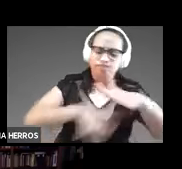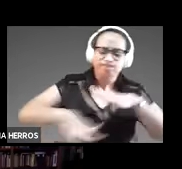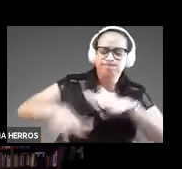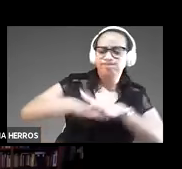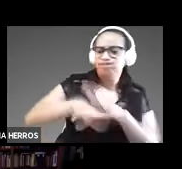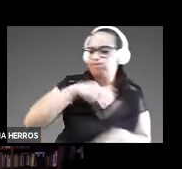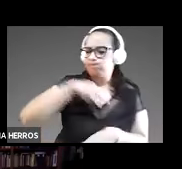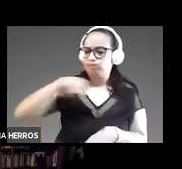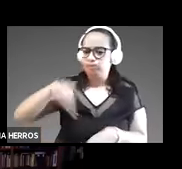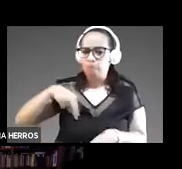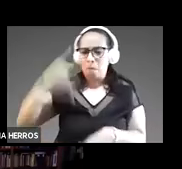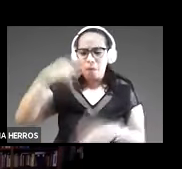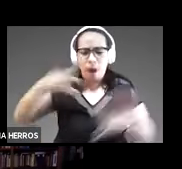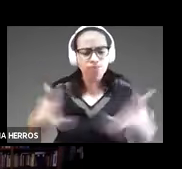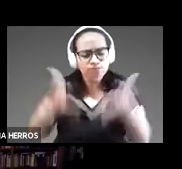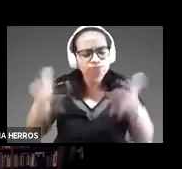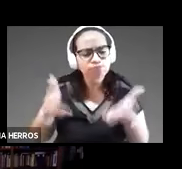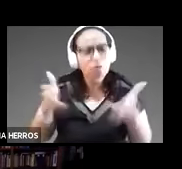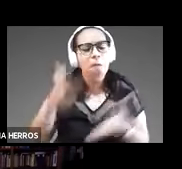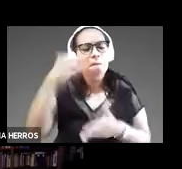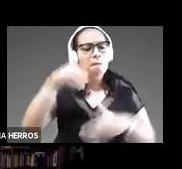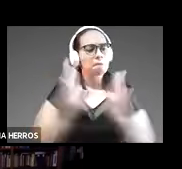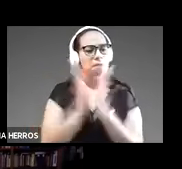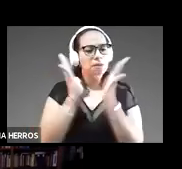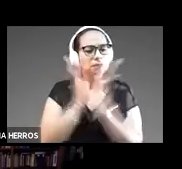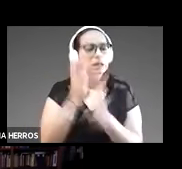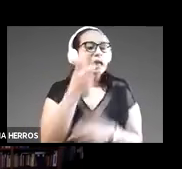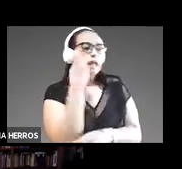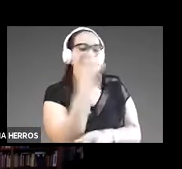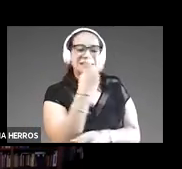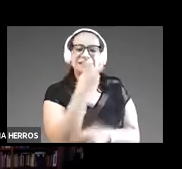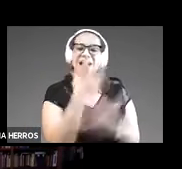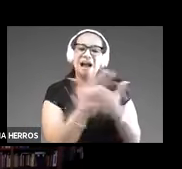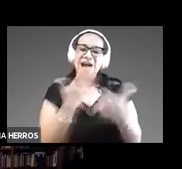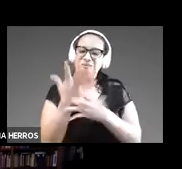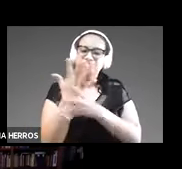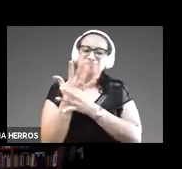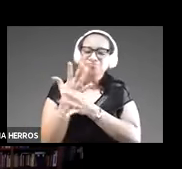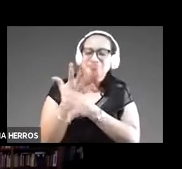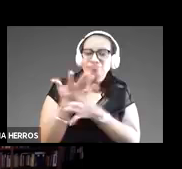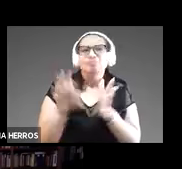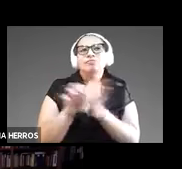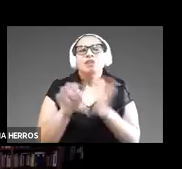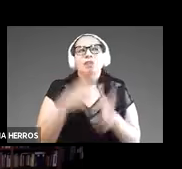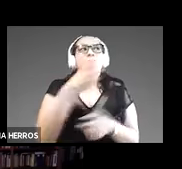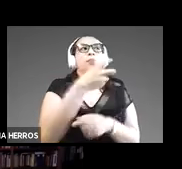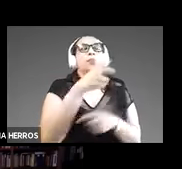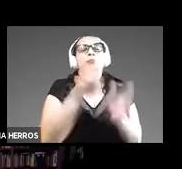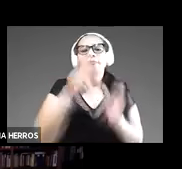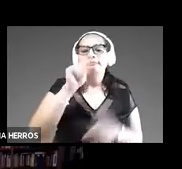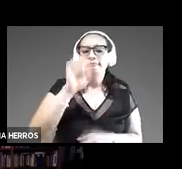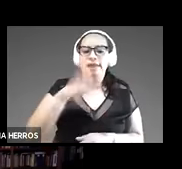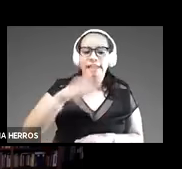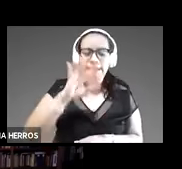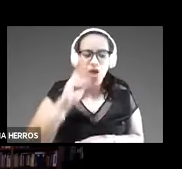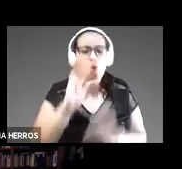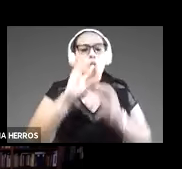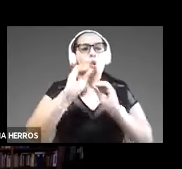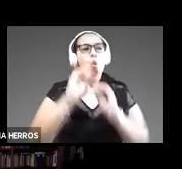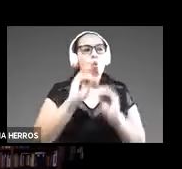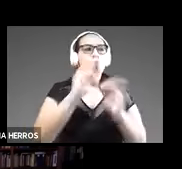motivar a la participación, ¿no? Que muy bien lo decías, como en estos procesos de los tequios, de ir a los pilares